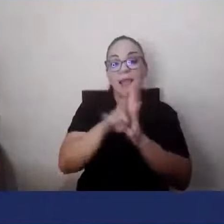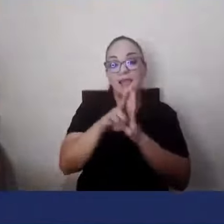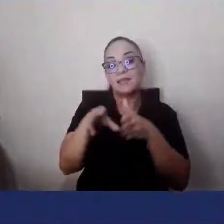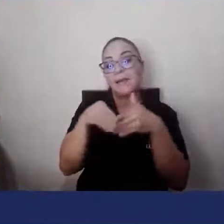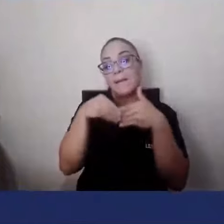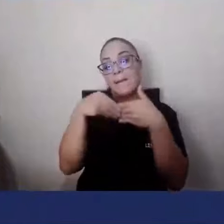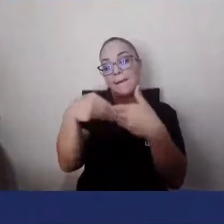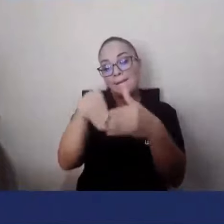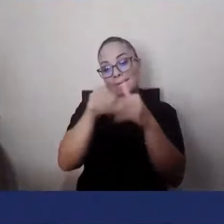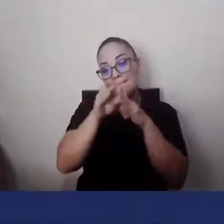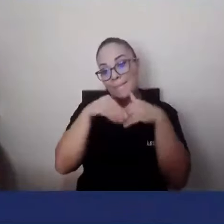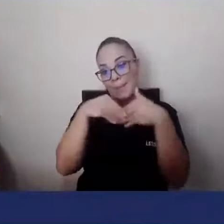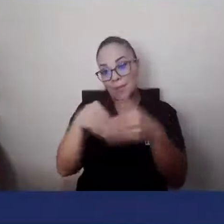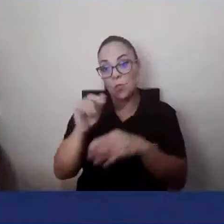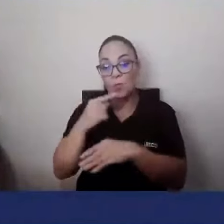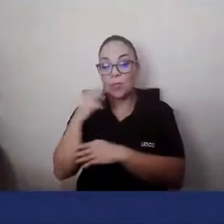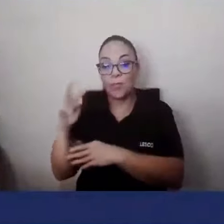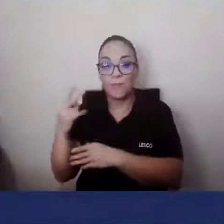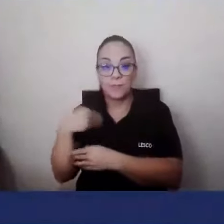el viceministro,